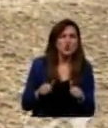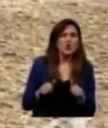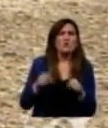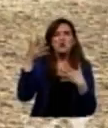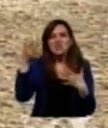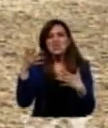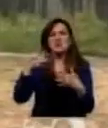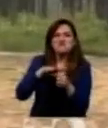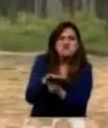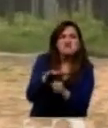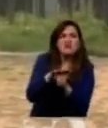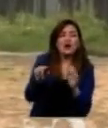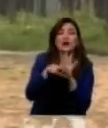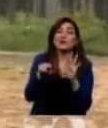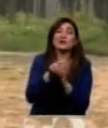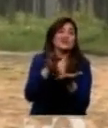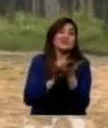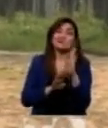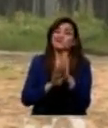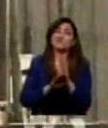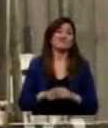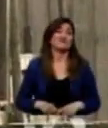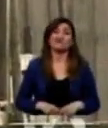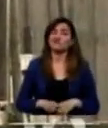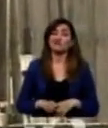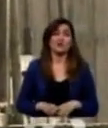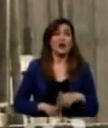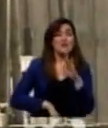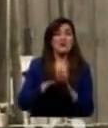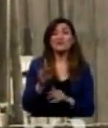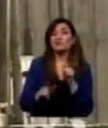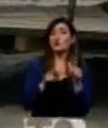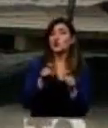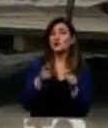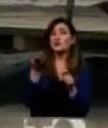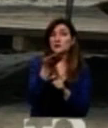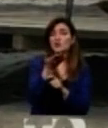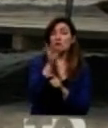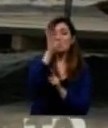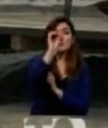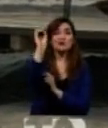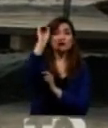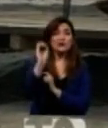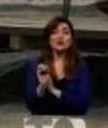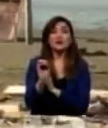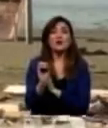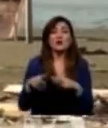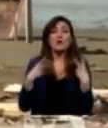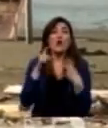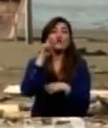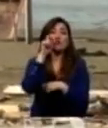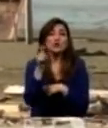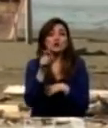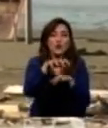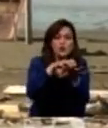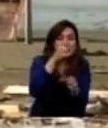inestabilidad política, es un cantón que no desarrolla. La mayoría de sus habitantes, el 90%, vive del turismo,